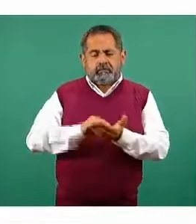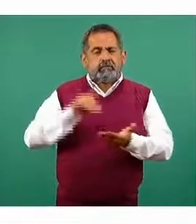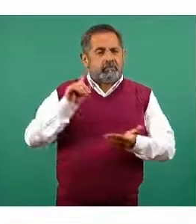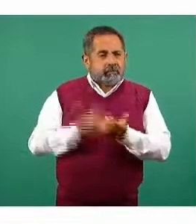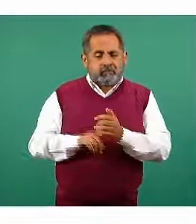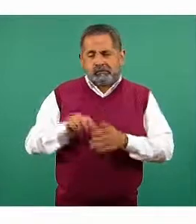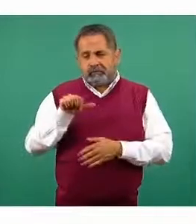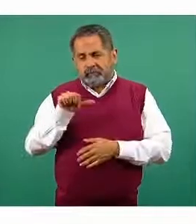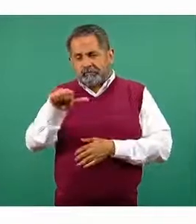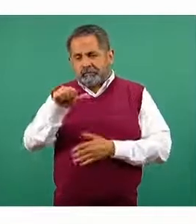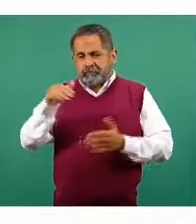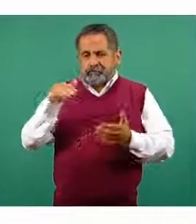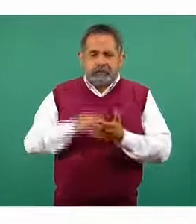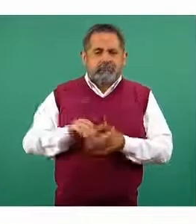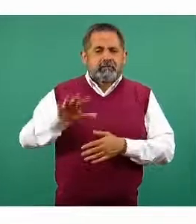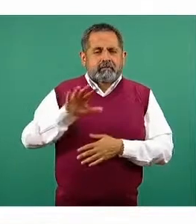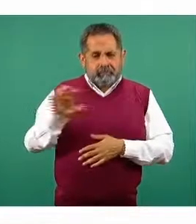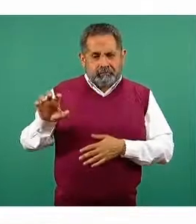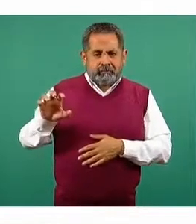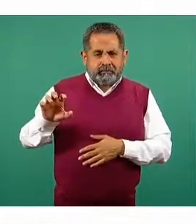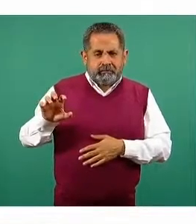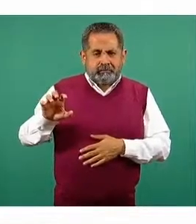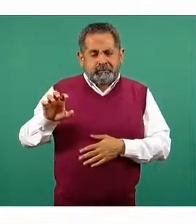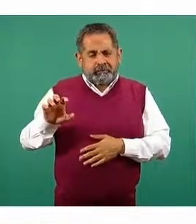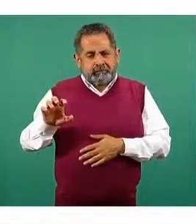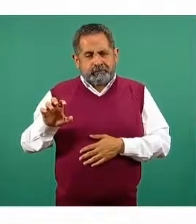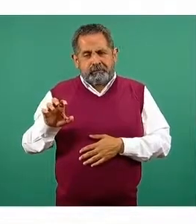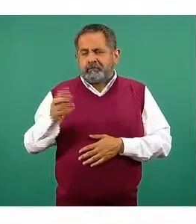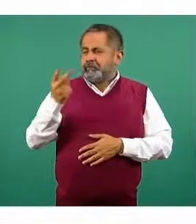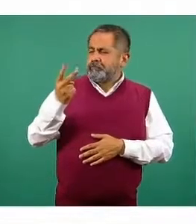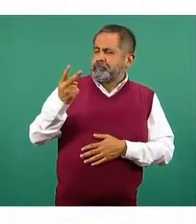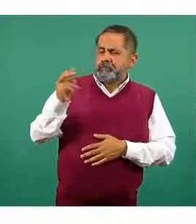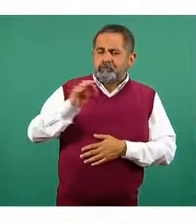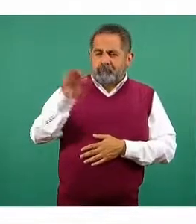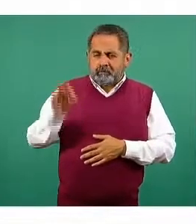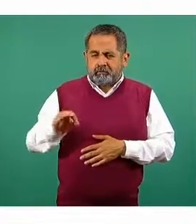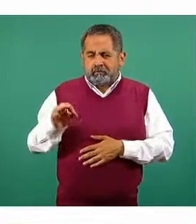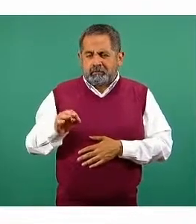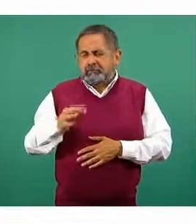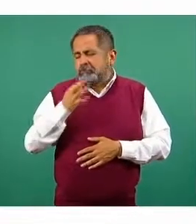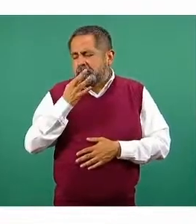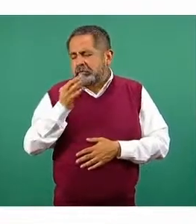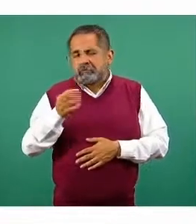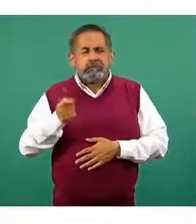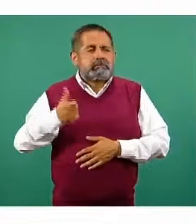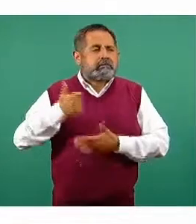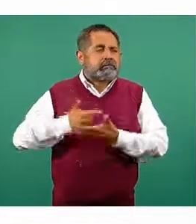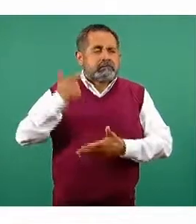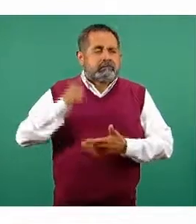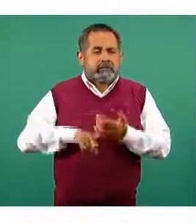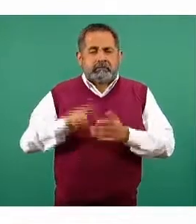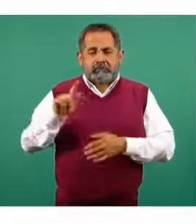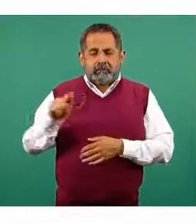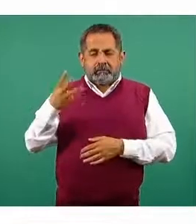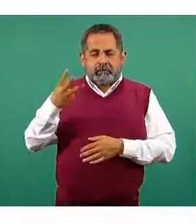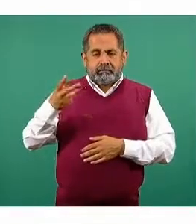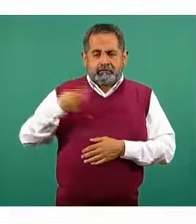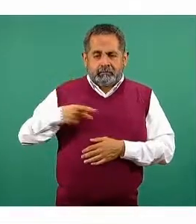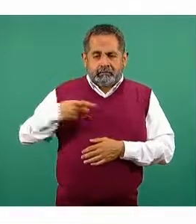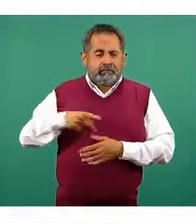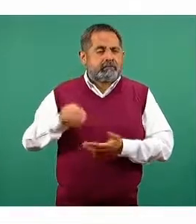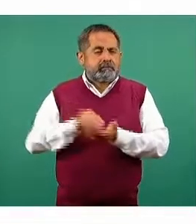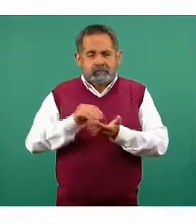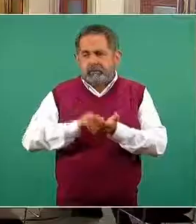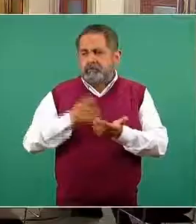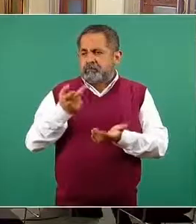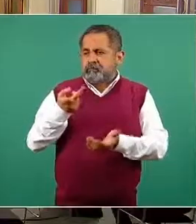de 16.500. El 2% han sido casos graves, de los cuales 73 personas aún están